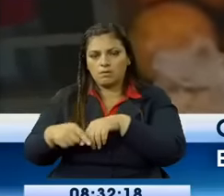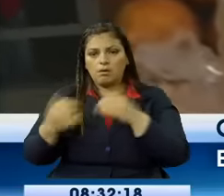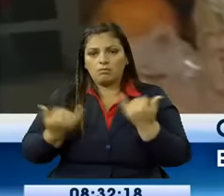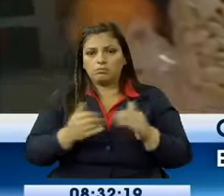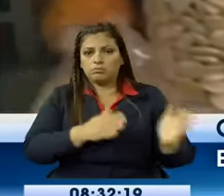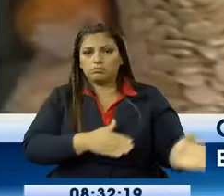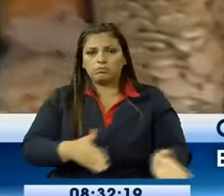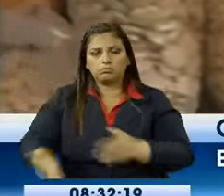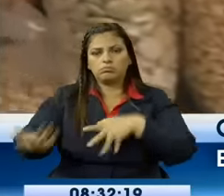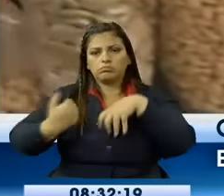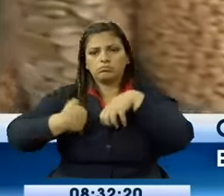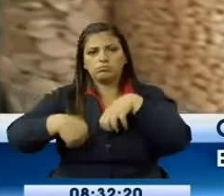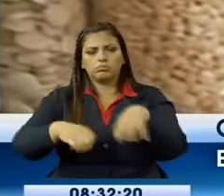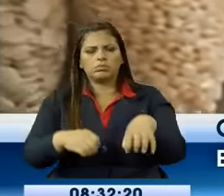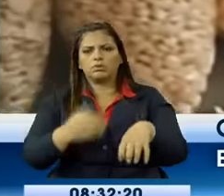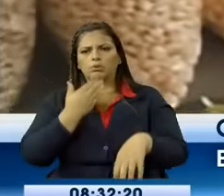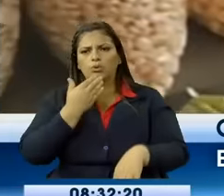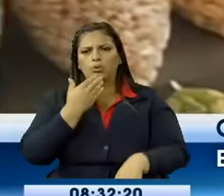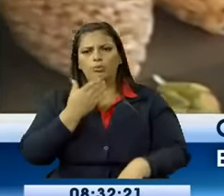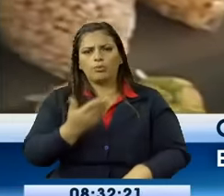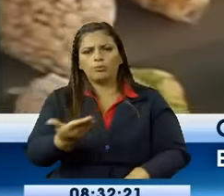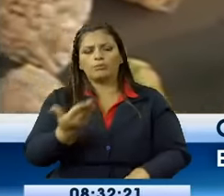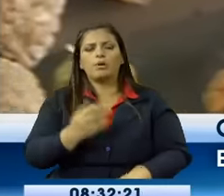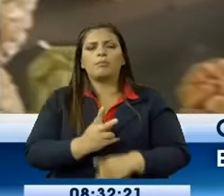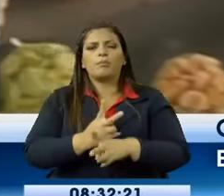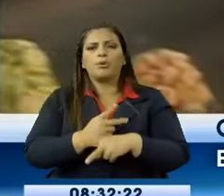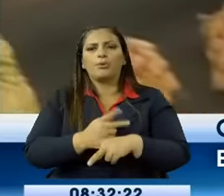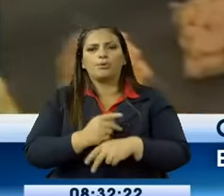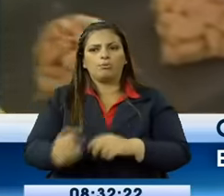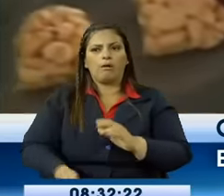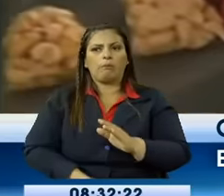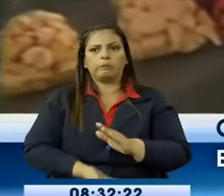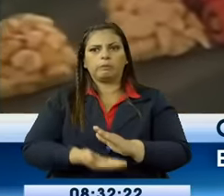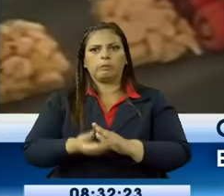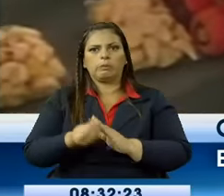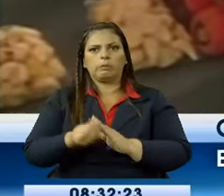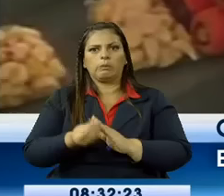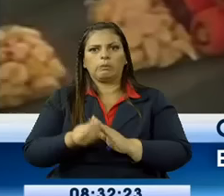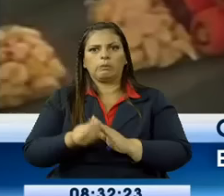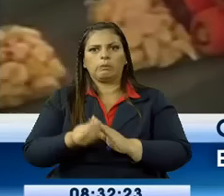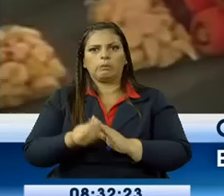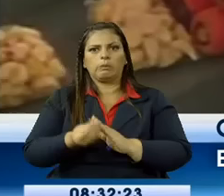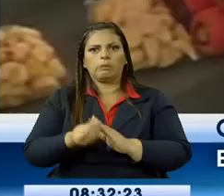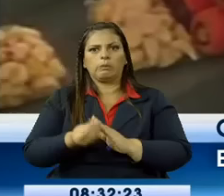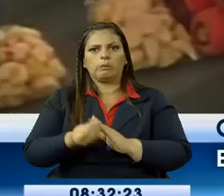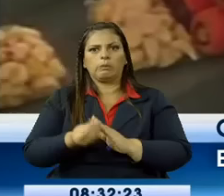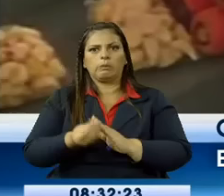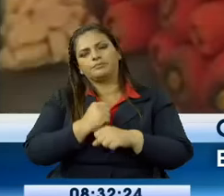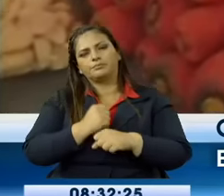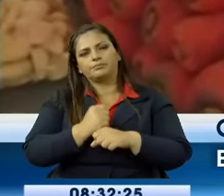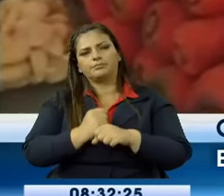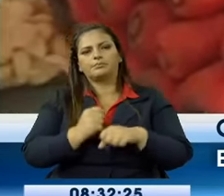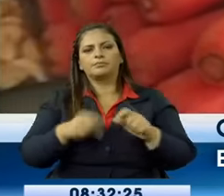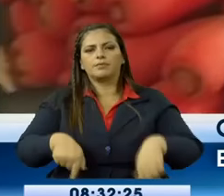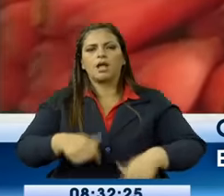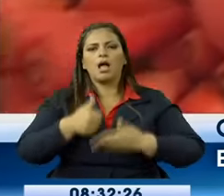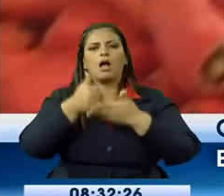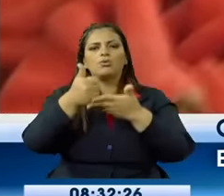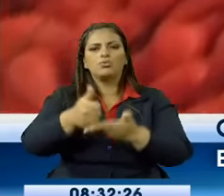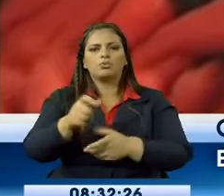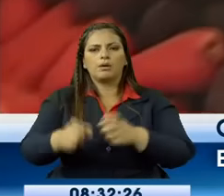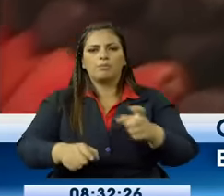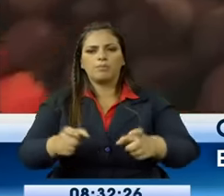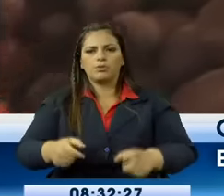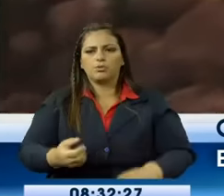ante este tema de la época invernal y trabajar por la ciudadanía. O sea, lo que buscamos es que en ningún momento la ciudadanía